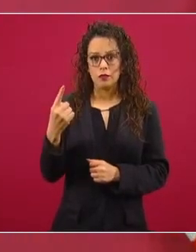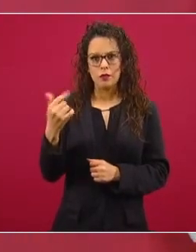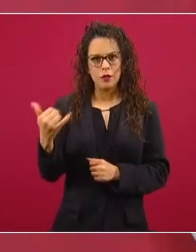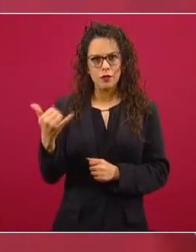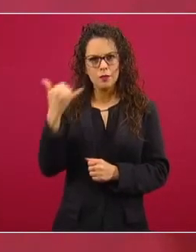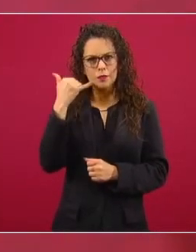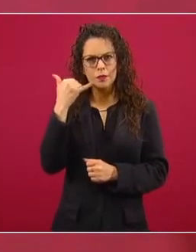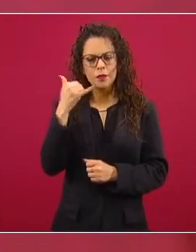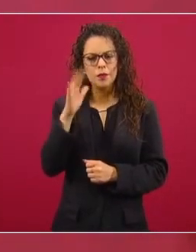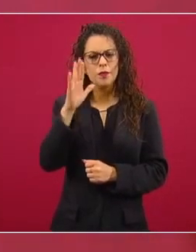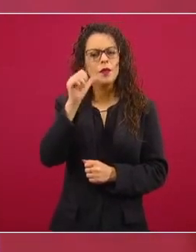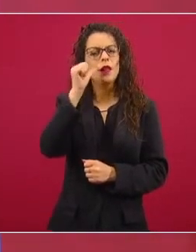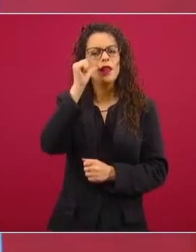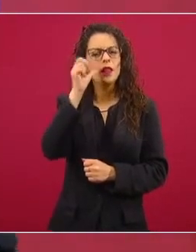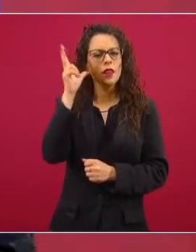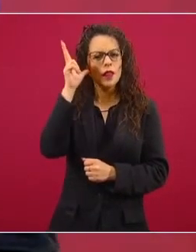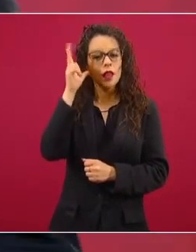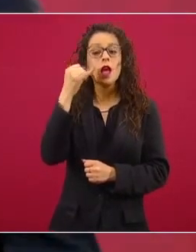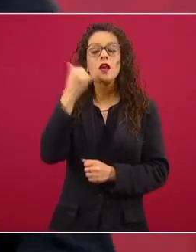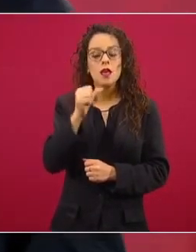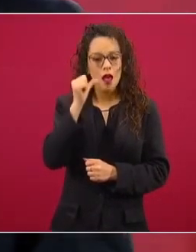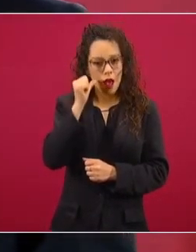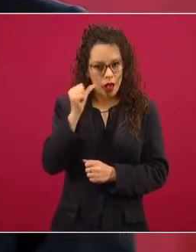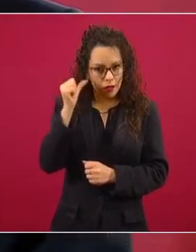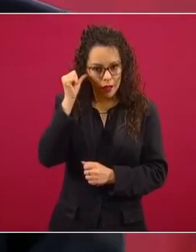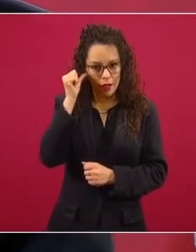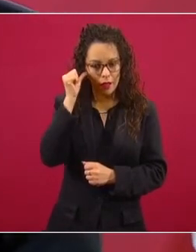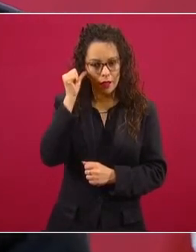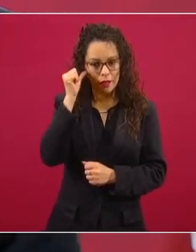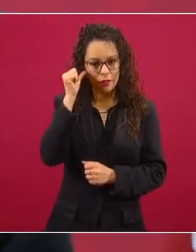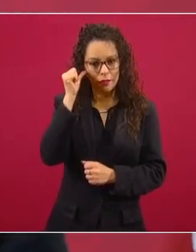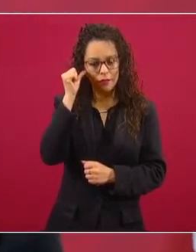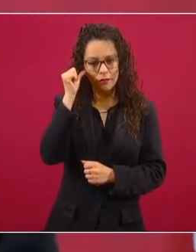antier y ayer y